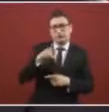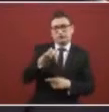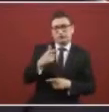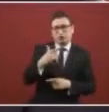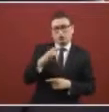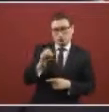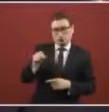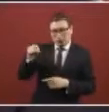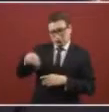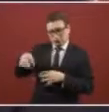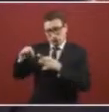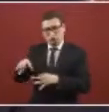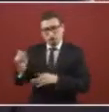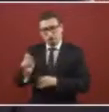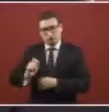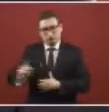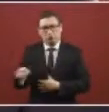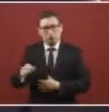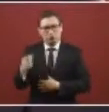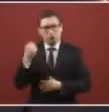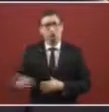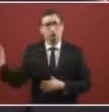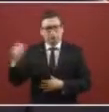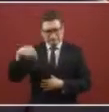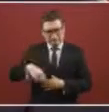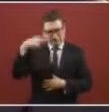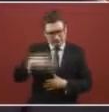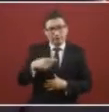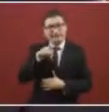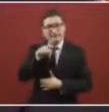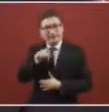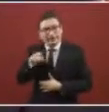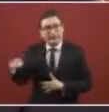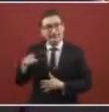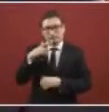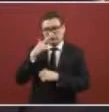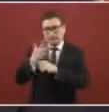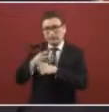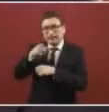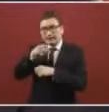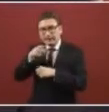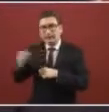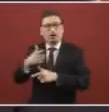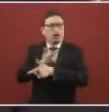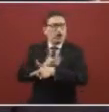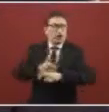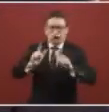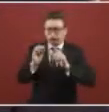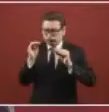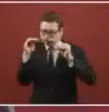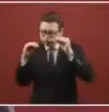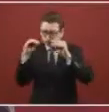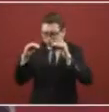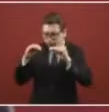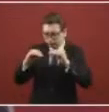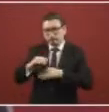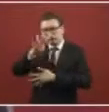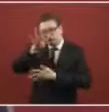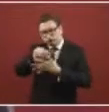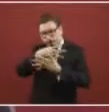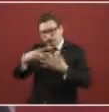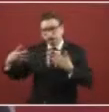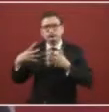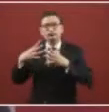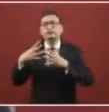muy buenos hay muy buenos pedagogos de méjico los que tienen que elaborar con libertad los contenidos